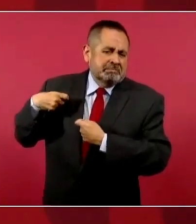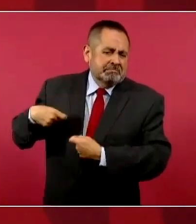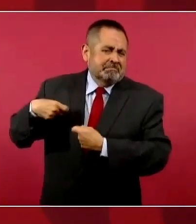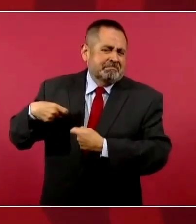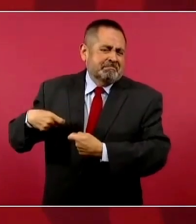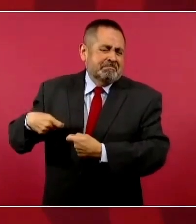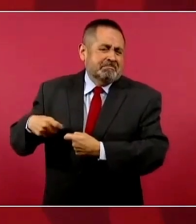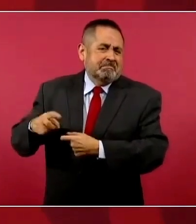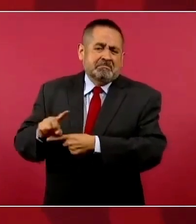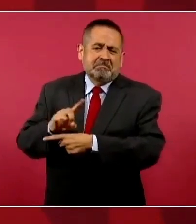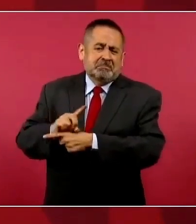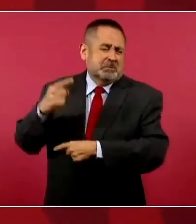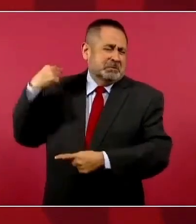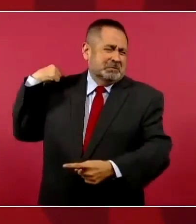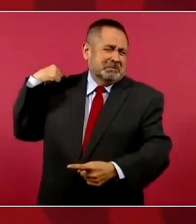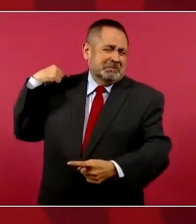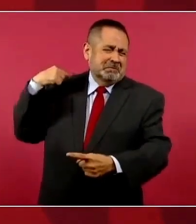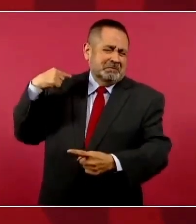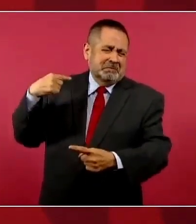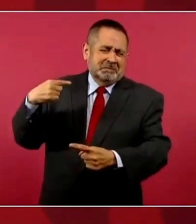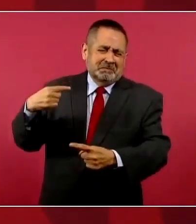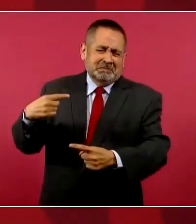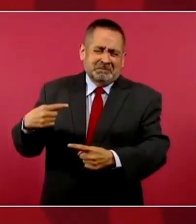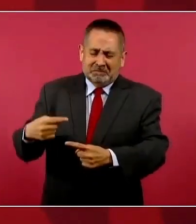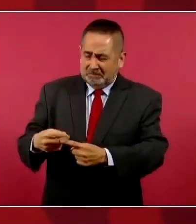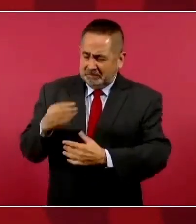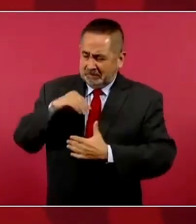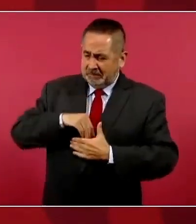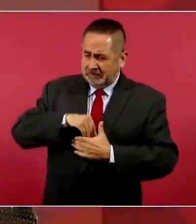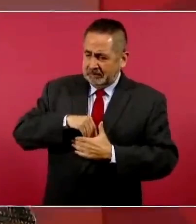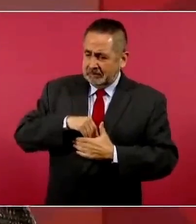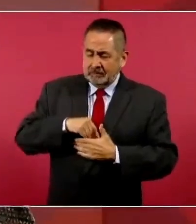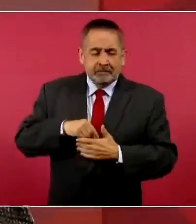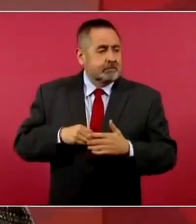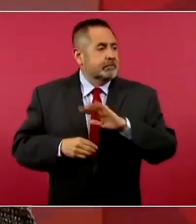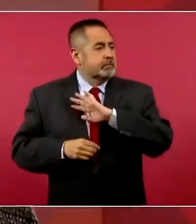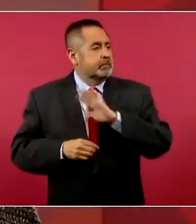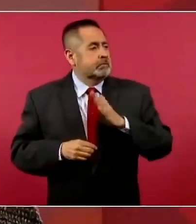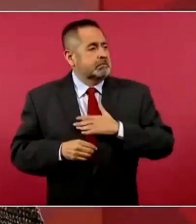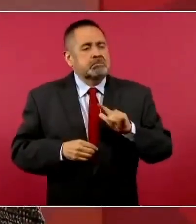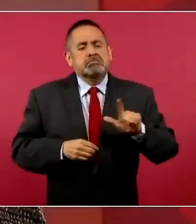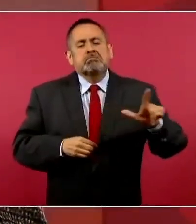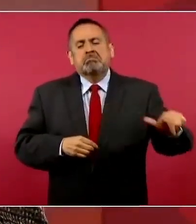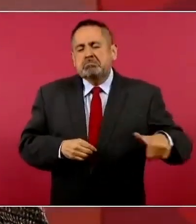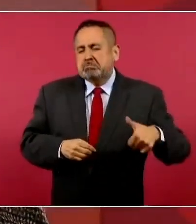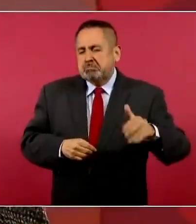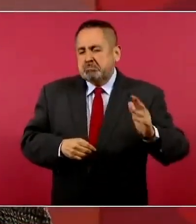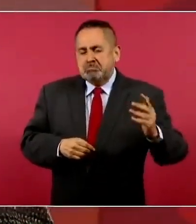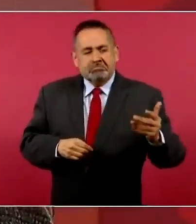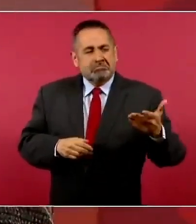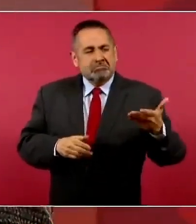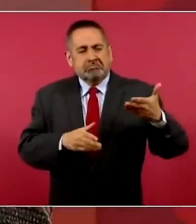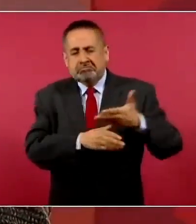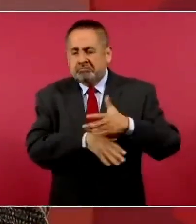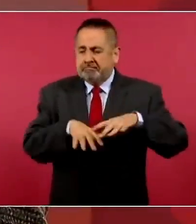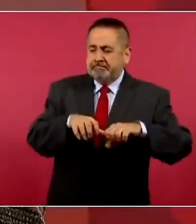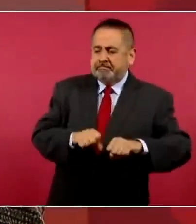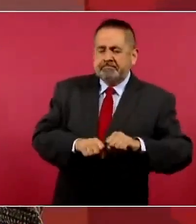desde luego, de antes de la invasión europea. Y eso